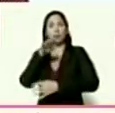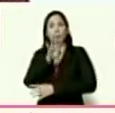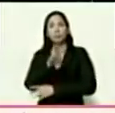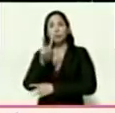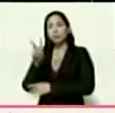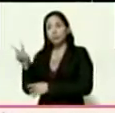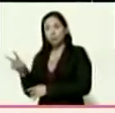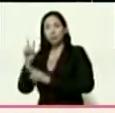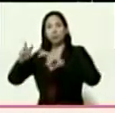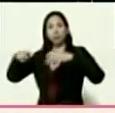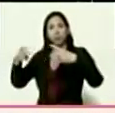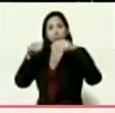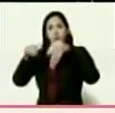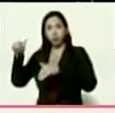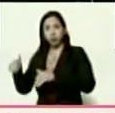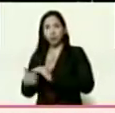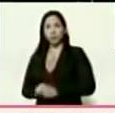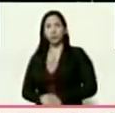11.062.422 nuevos electores, el